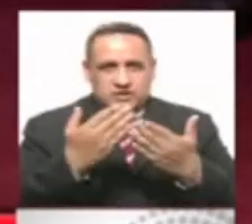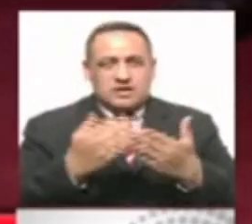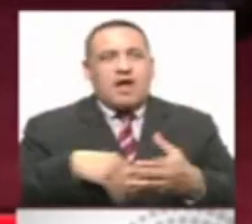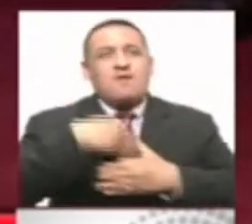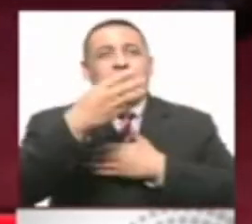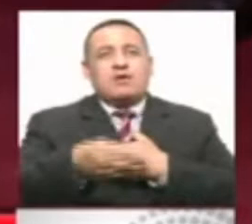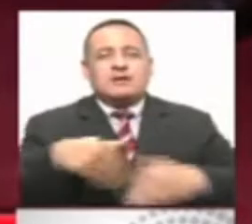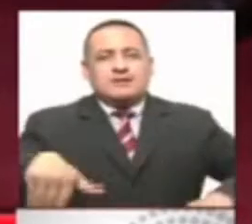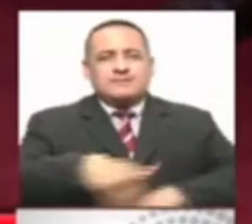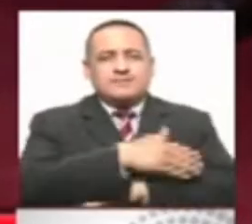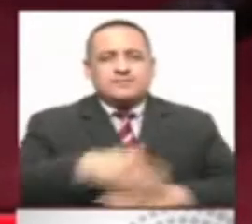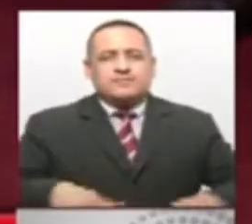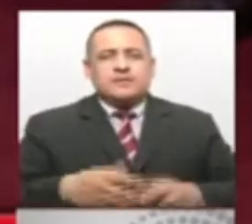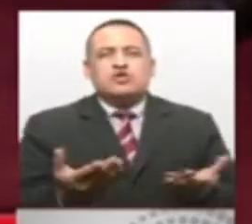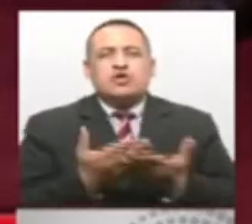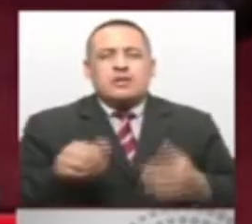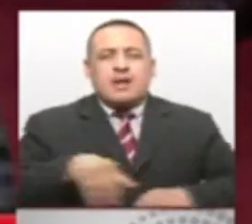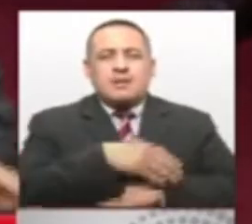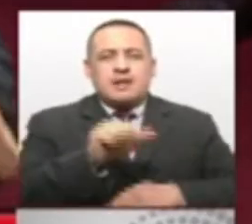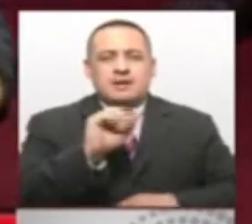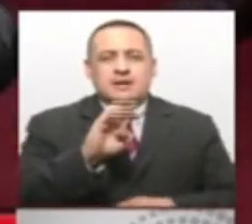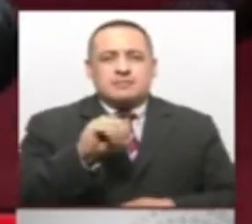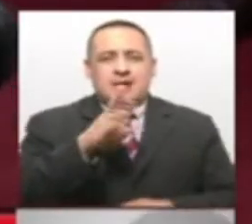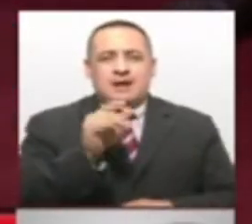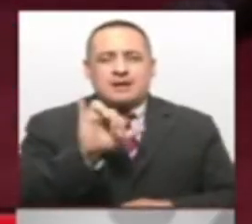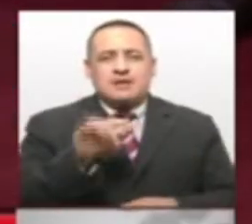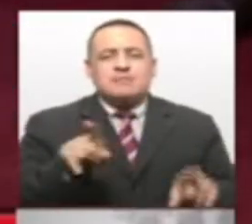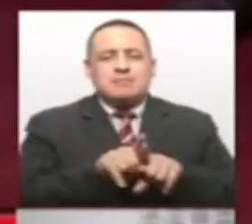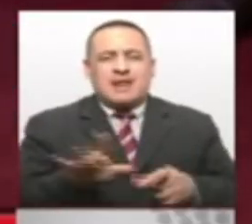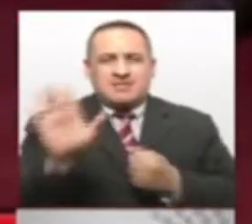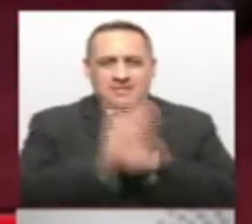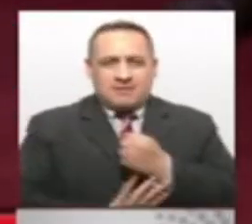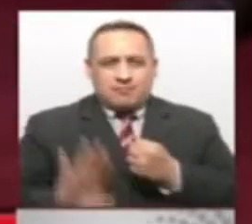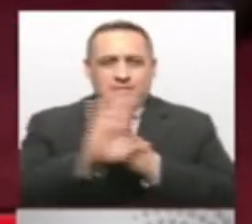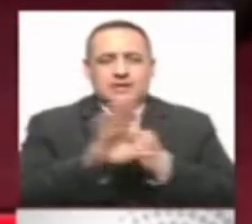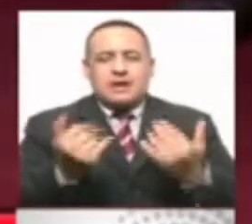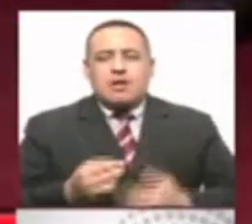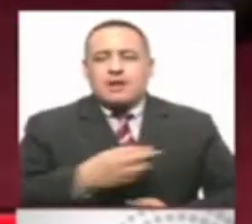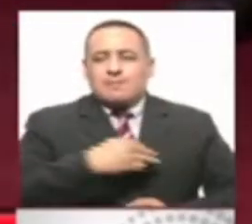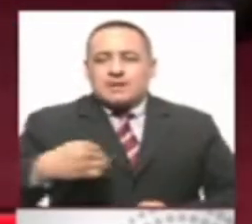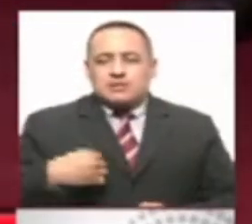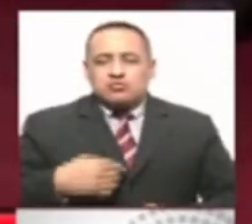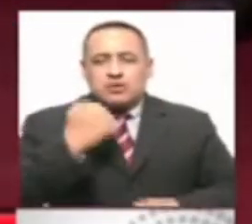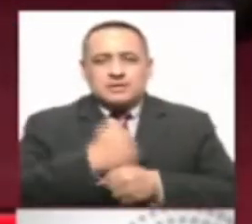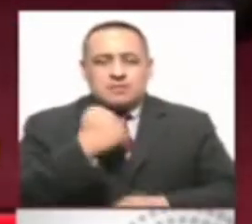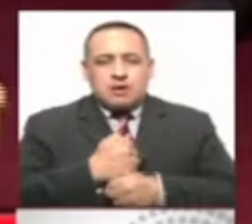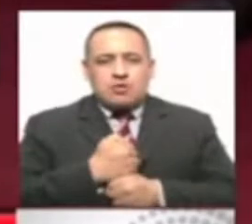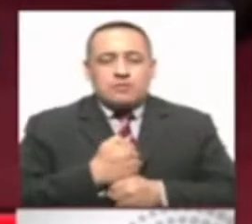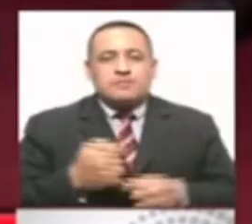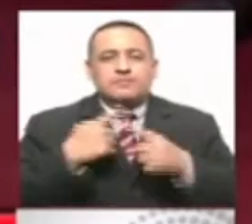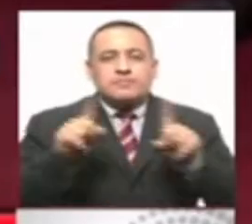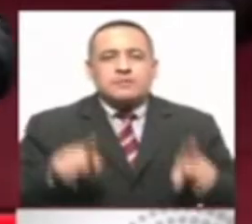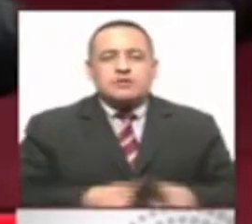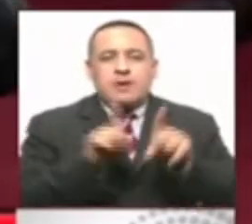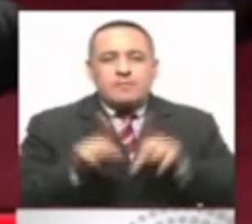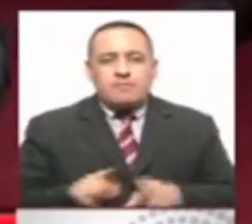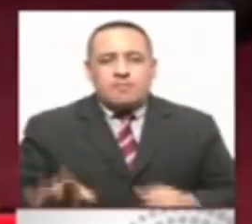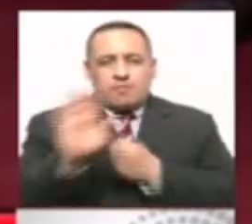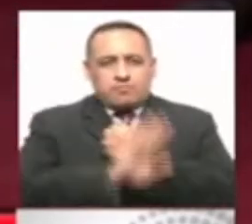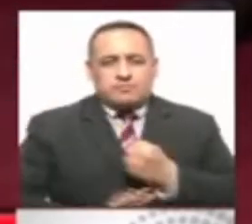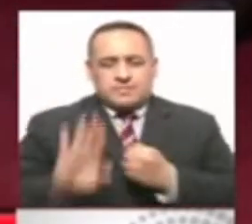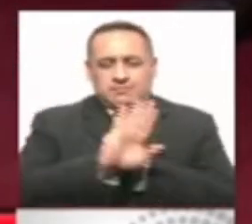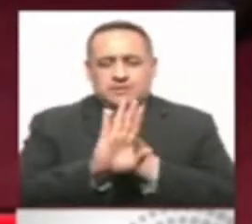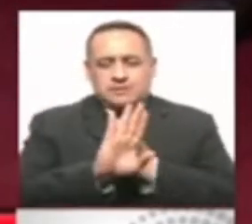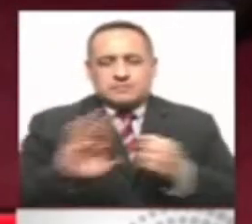palacio en la avenida Bancay para defender al ministro de Trabajo, pero sobre todo para